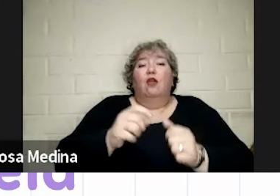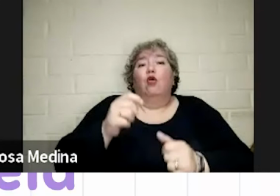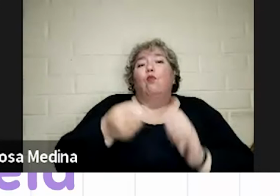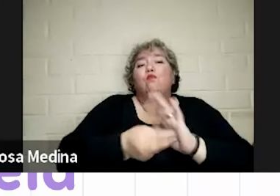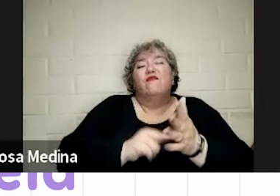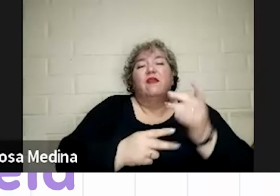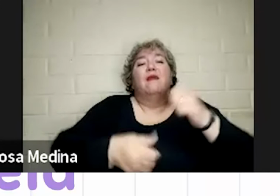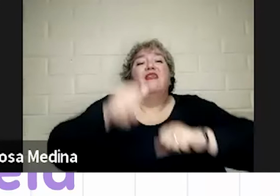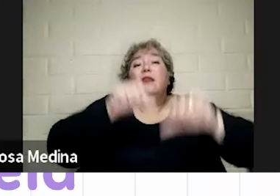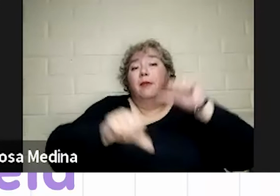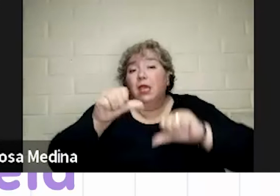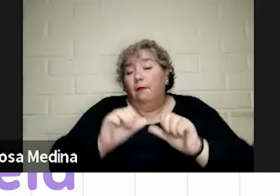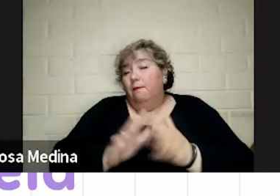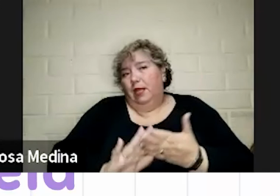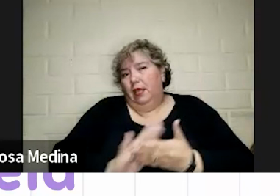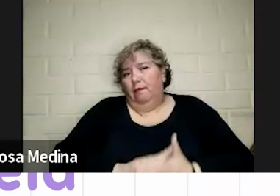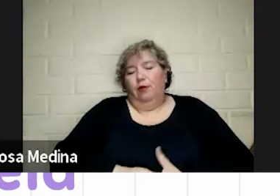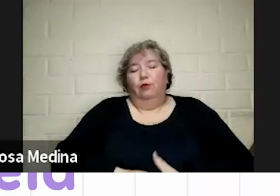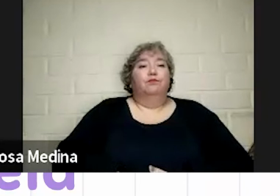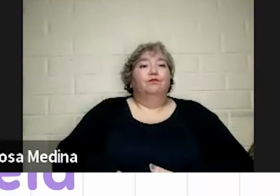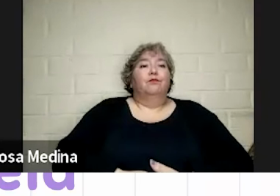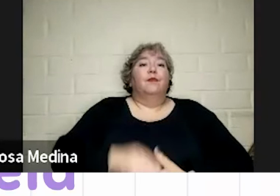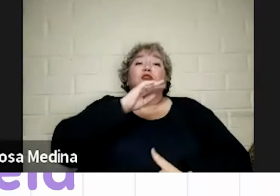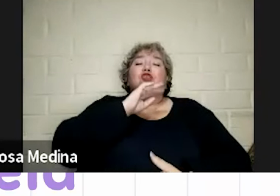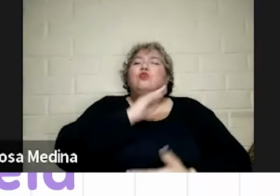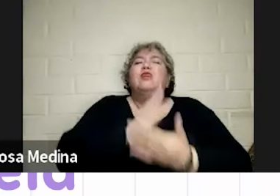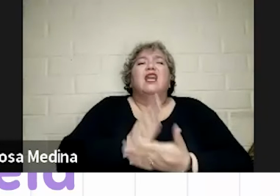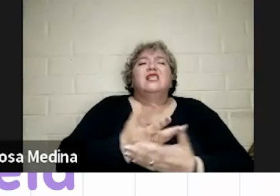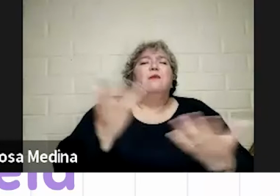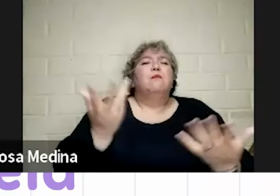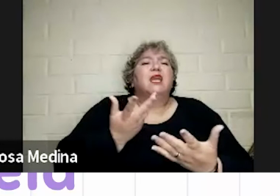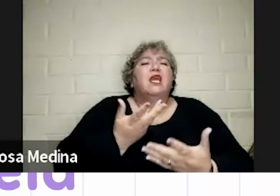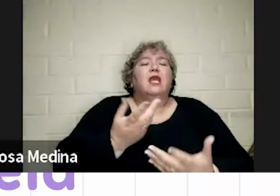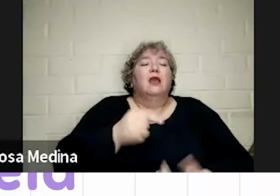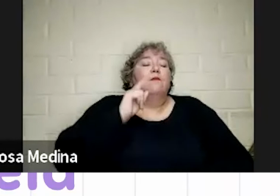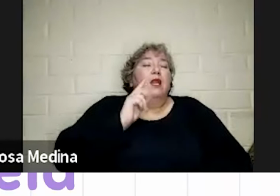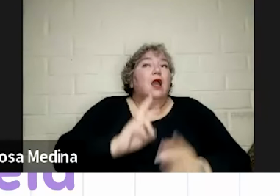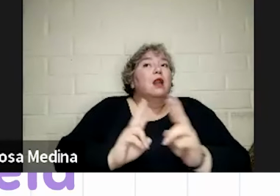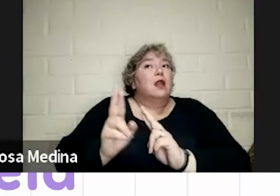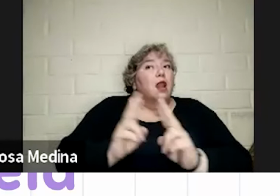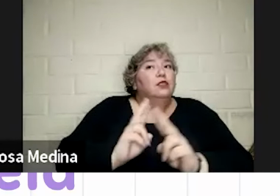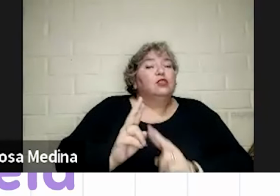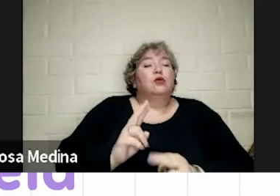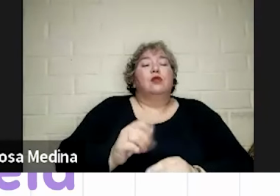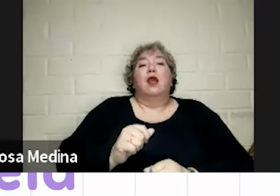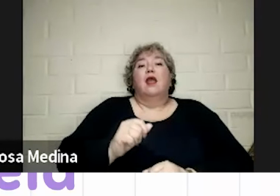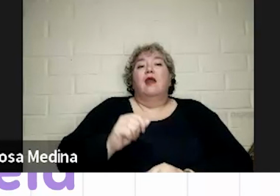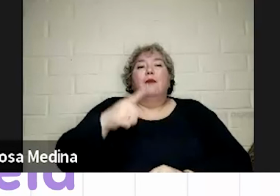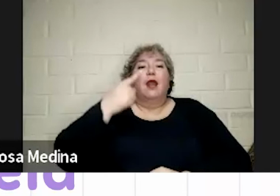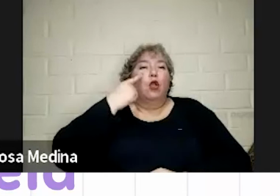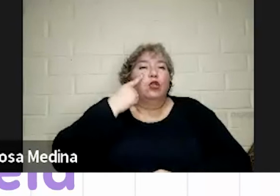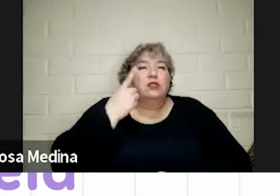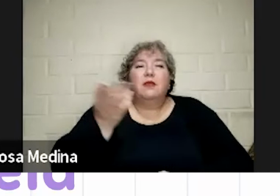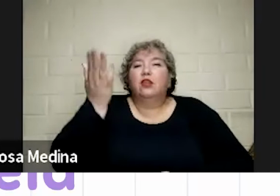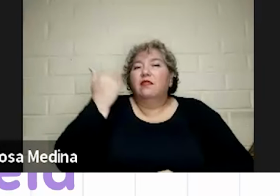¿Ya? La utilizamos en clases ¿para qué? Para relacionar la información revisada en clases y conocimientos previos, para desarrollar